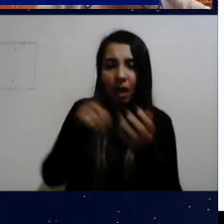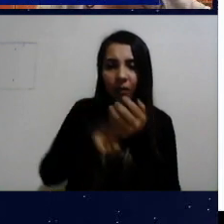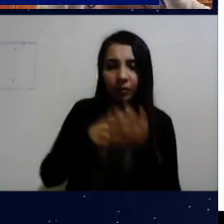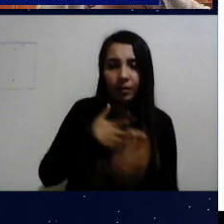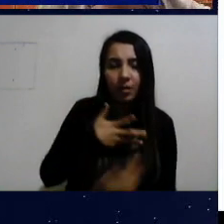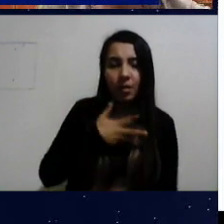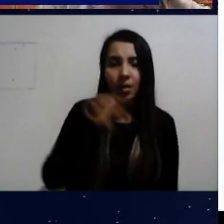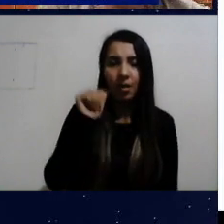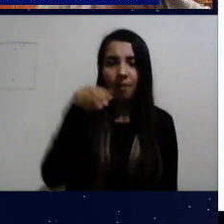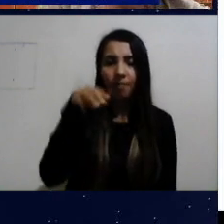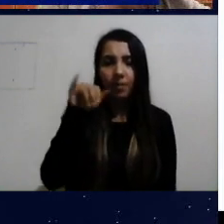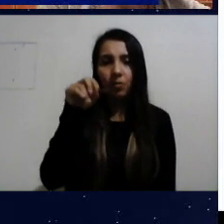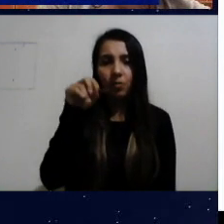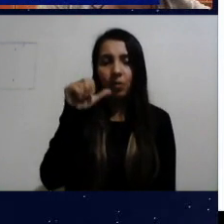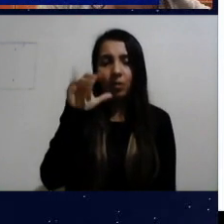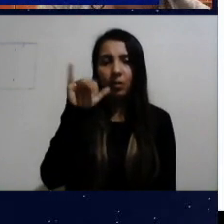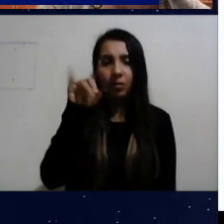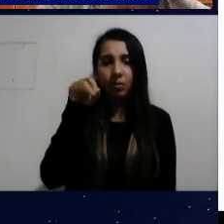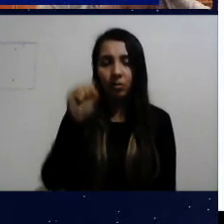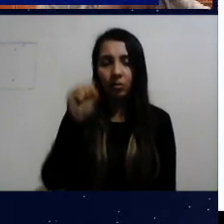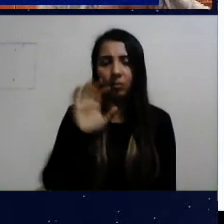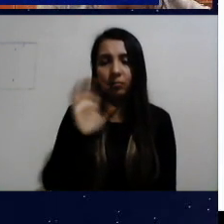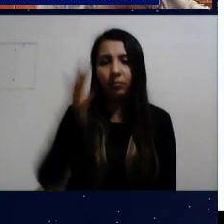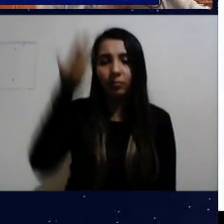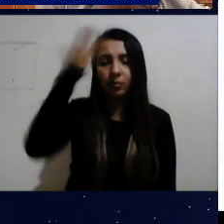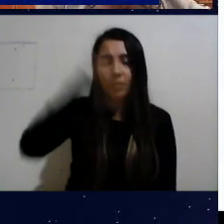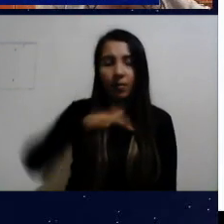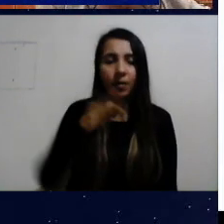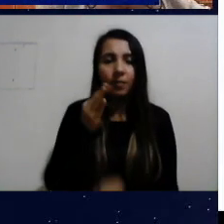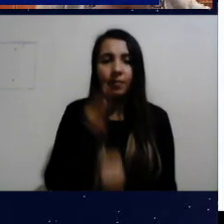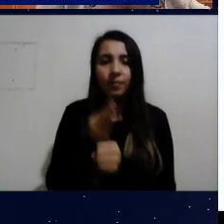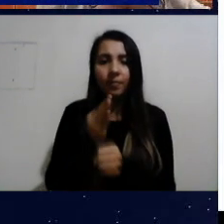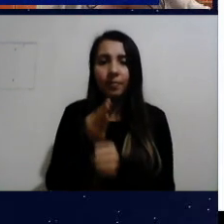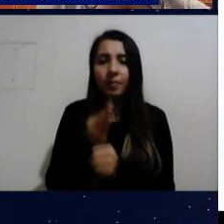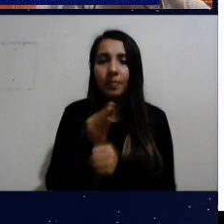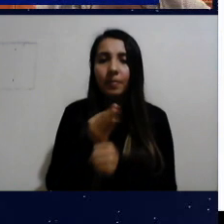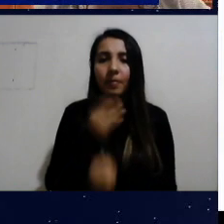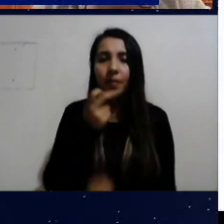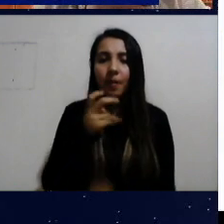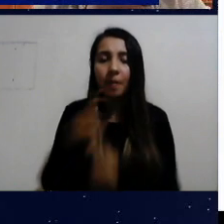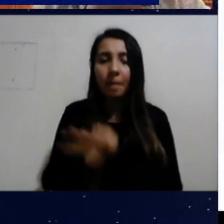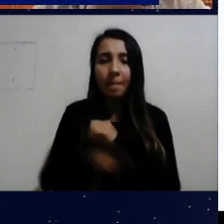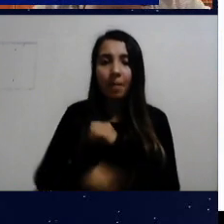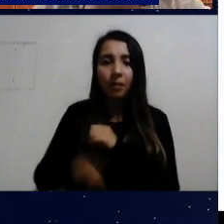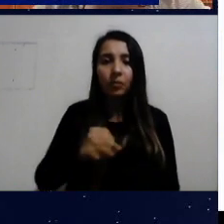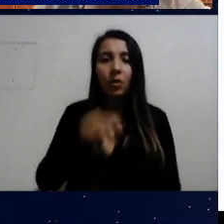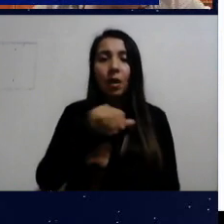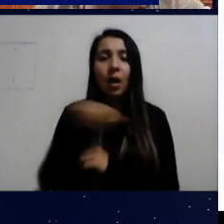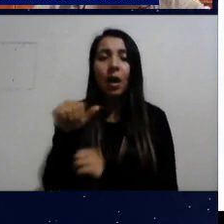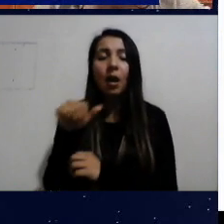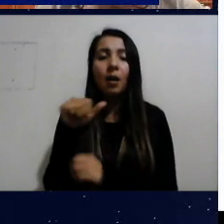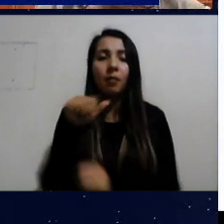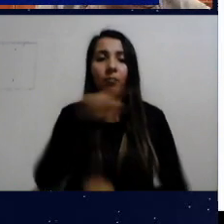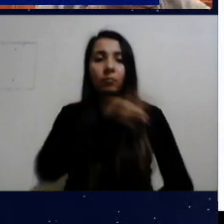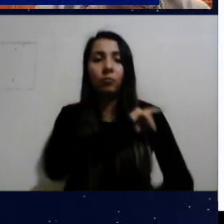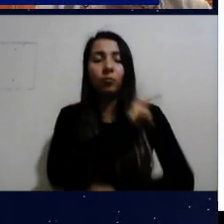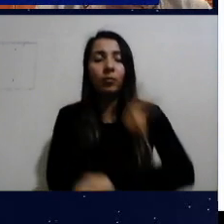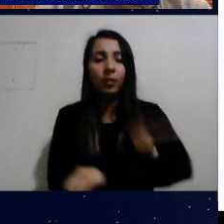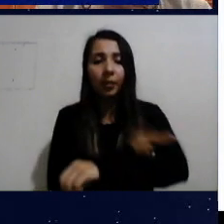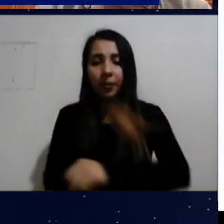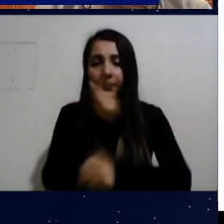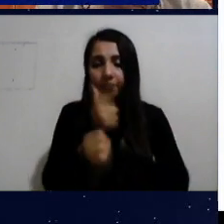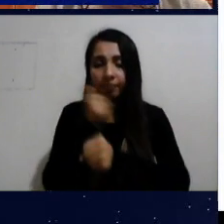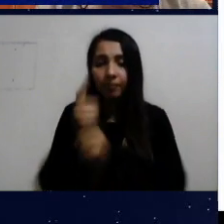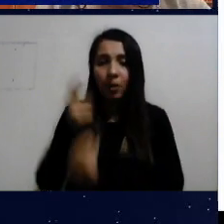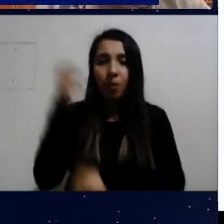de aminoácidos, ¿no? Entonces, sabemos que al menos aminoácidos, es decir, los constituyentes básicos de las proteínas,